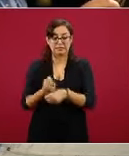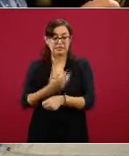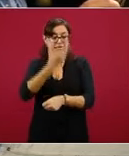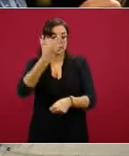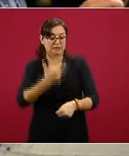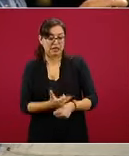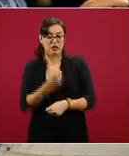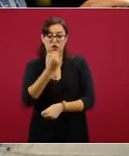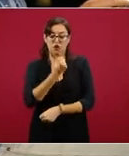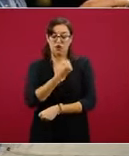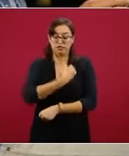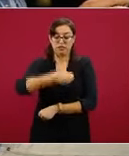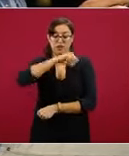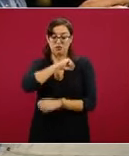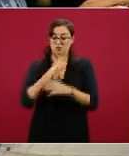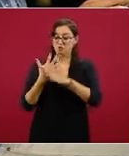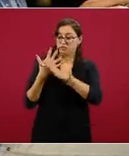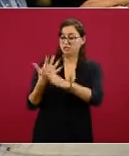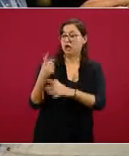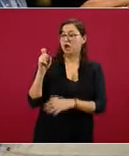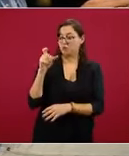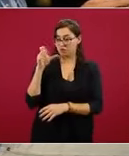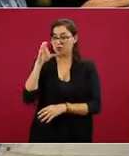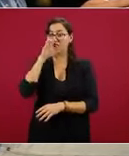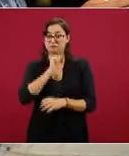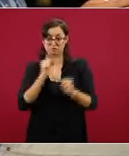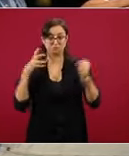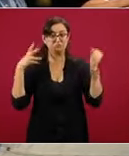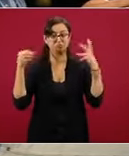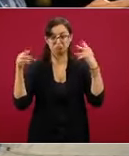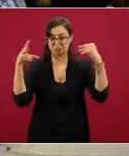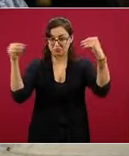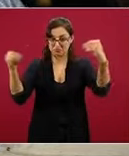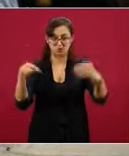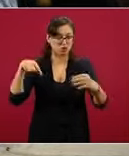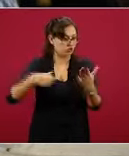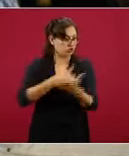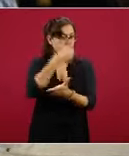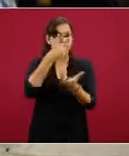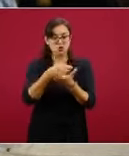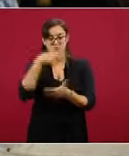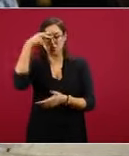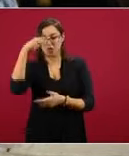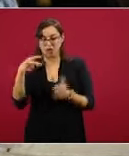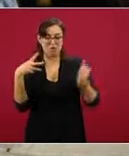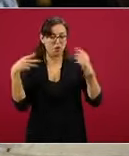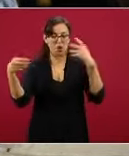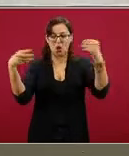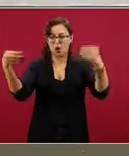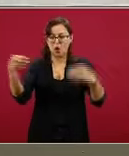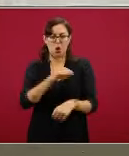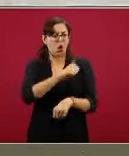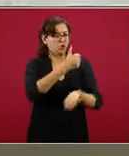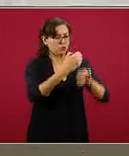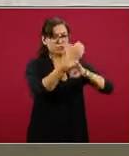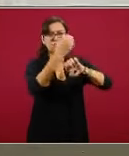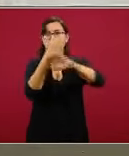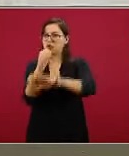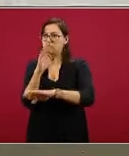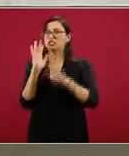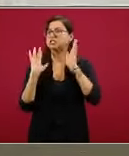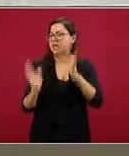rebrote, y también nos estaban comentando que Ciudad de México, Coahuila, otras entidades, pero me gustaría que si nos puede